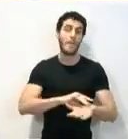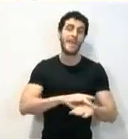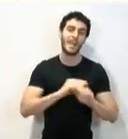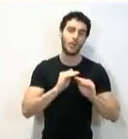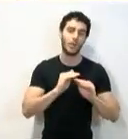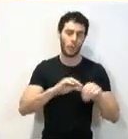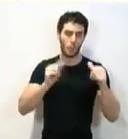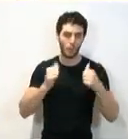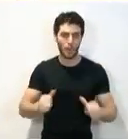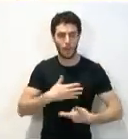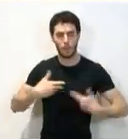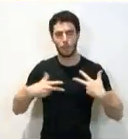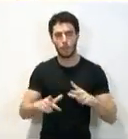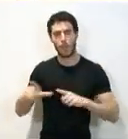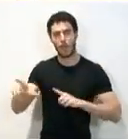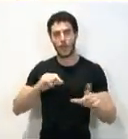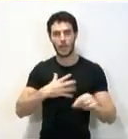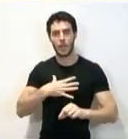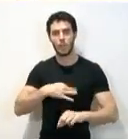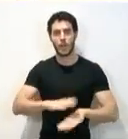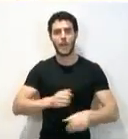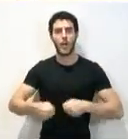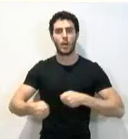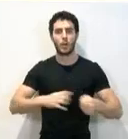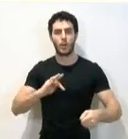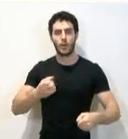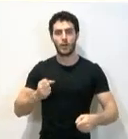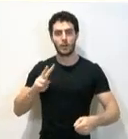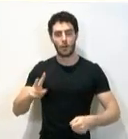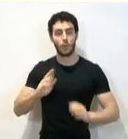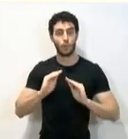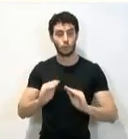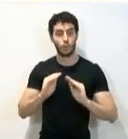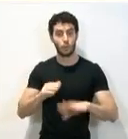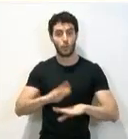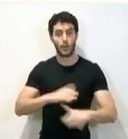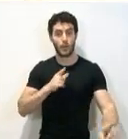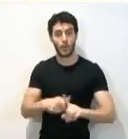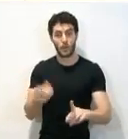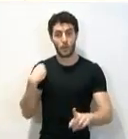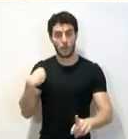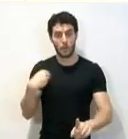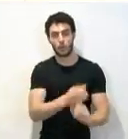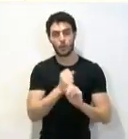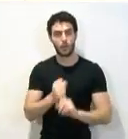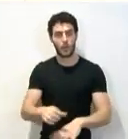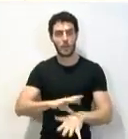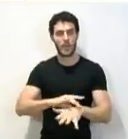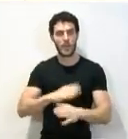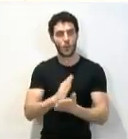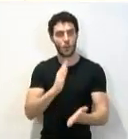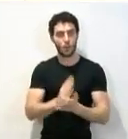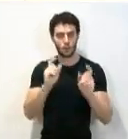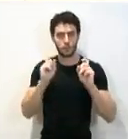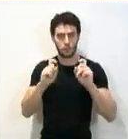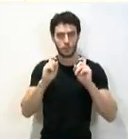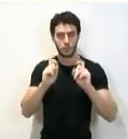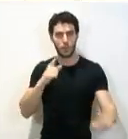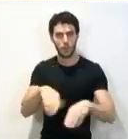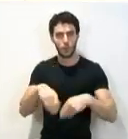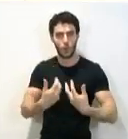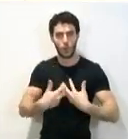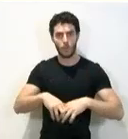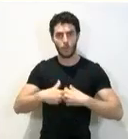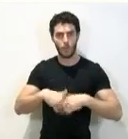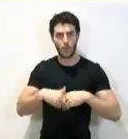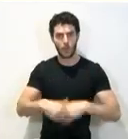el modelo que prefiera para el control de su TAO. Para lograr el objetivo, el paciente debe recibir un cursillo que le permita conocer el funcionamiento